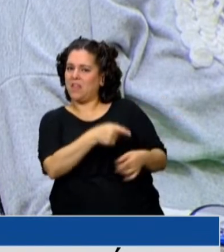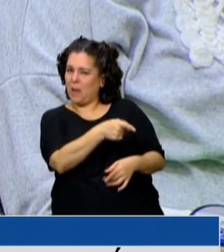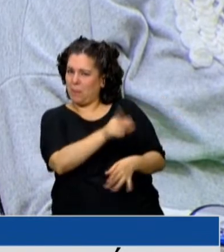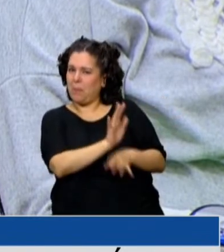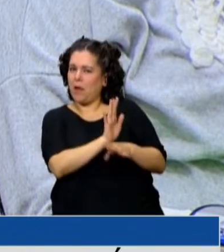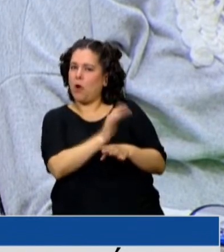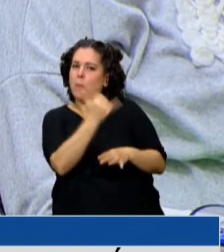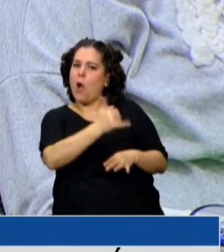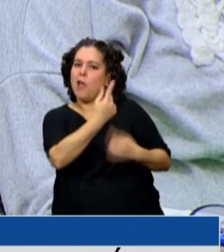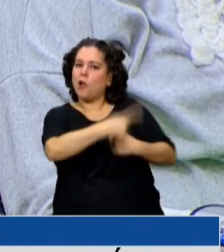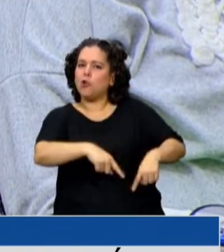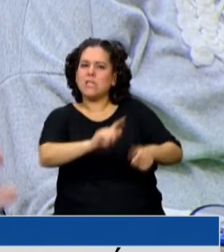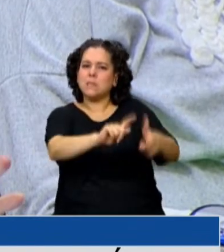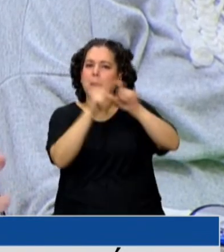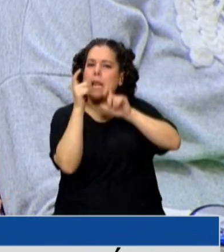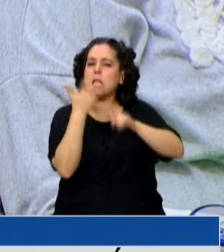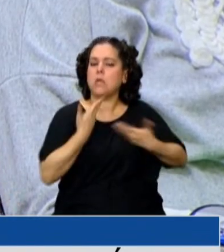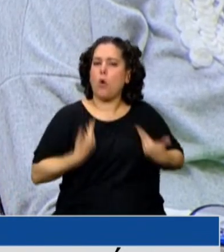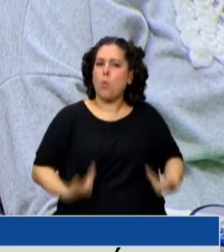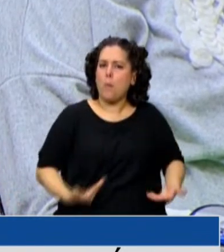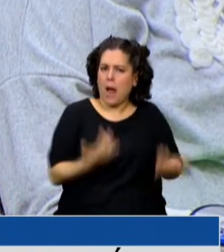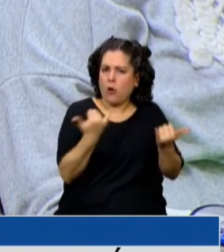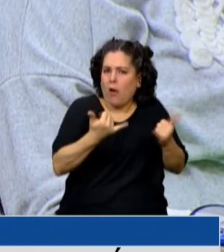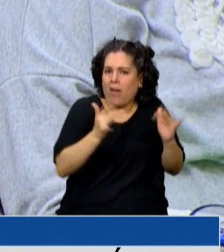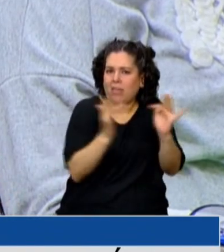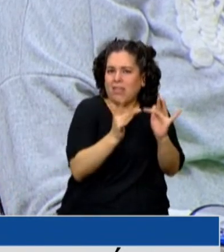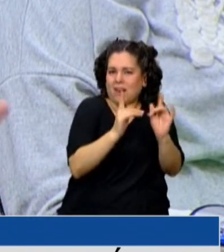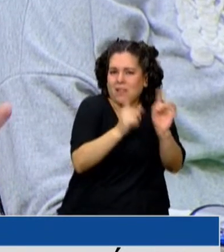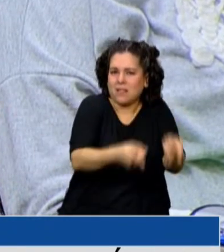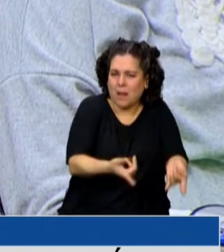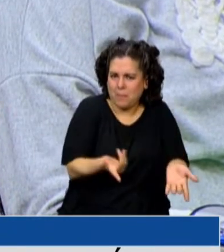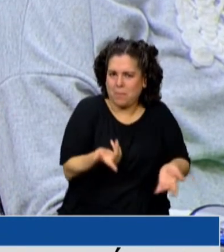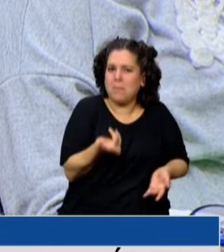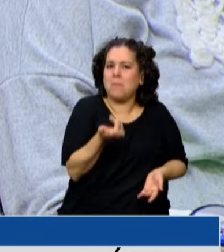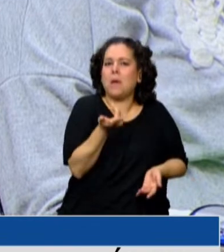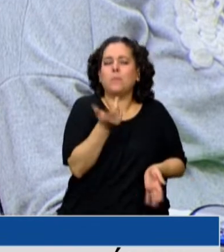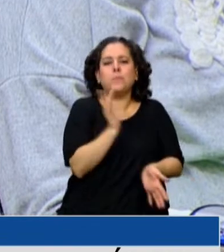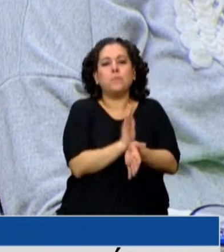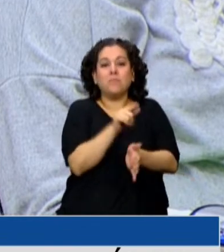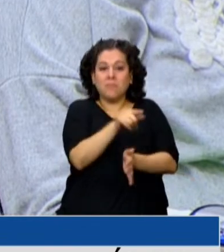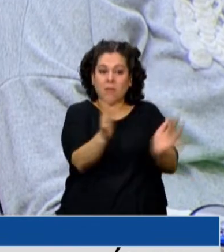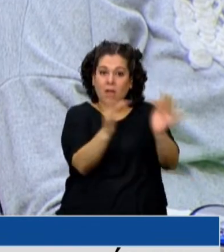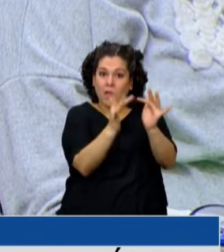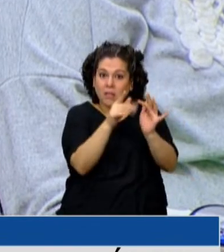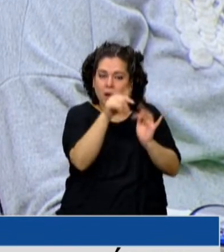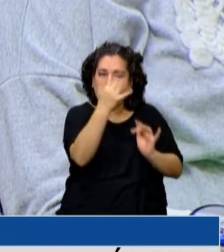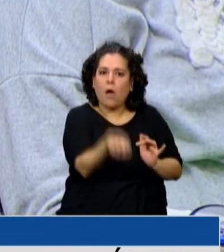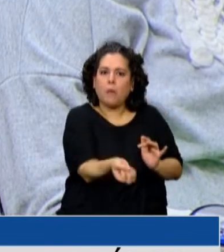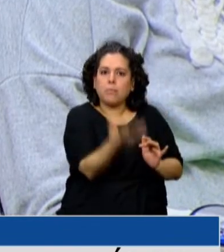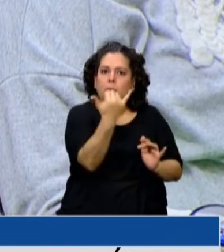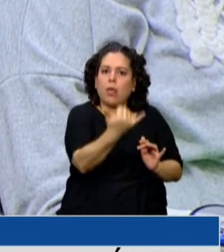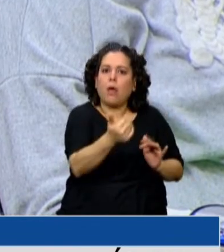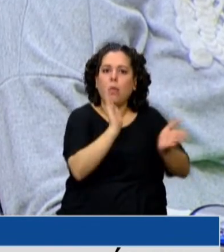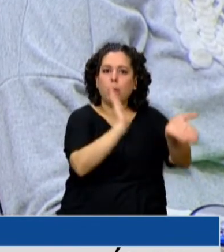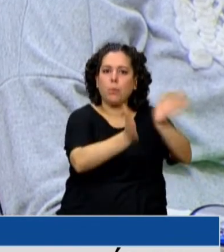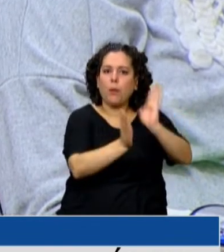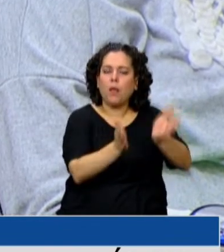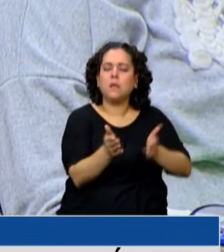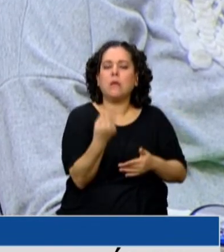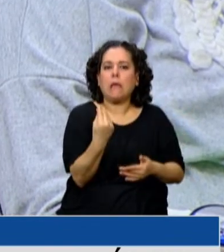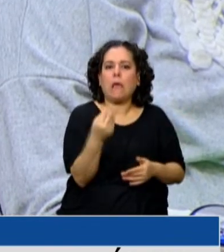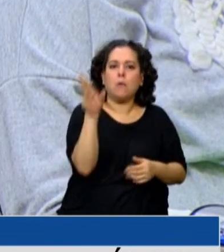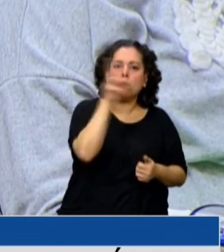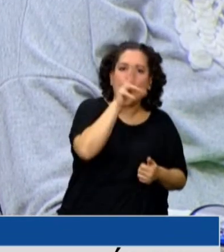transcurren experiencias humanas y donde tiene lugar o se facilita desde allí una violencia que tiene a las mujeres y